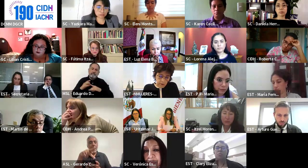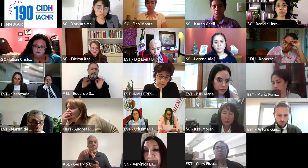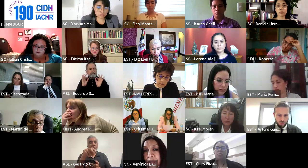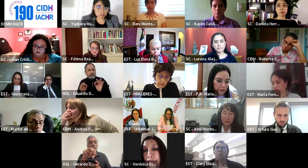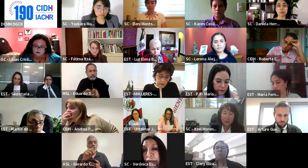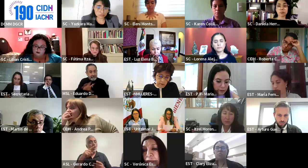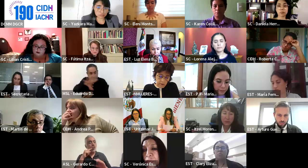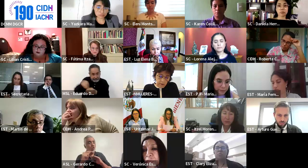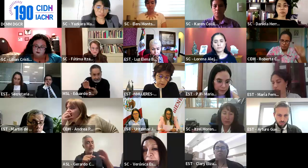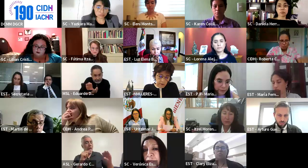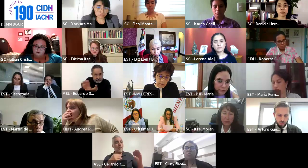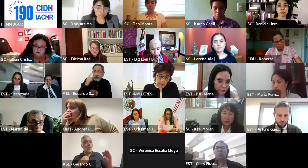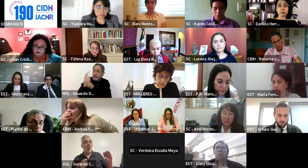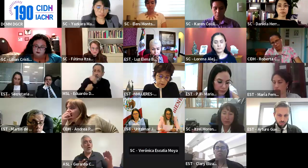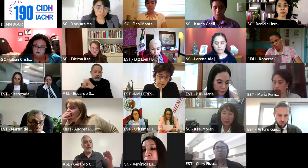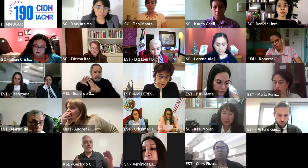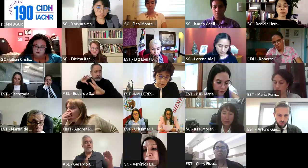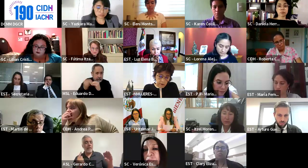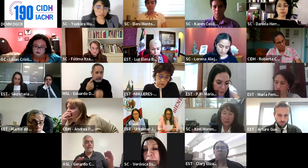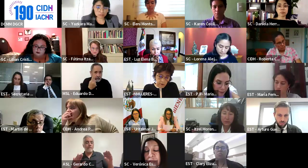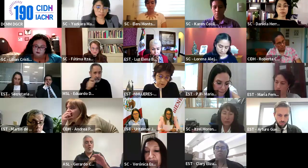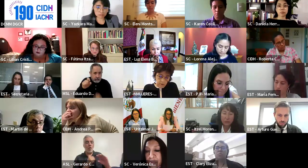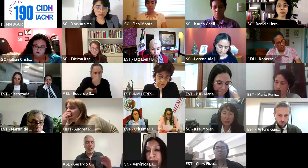una inversión social anual acumulada de